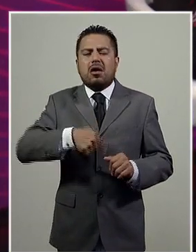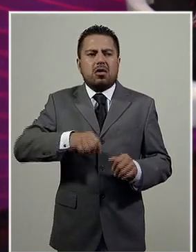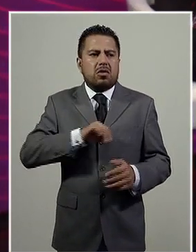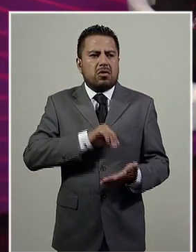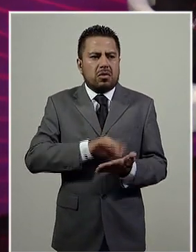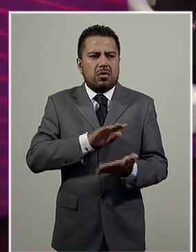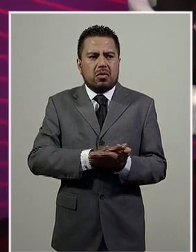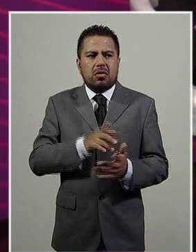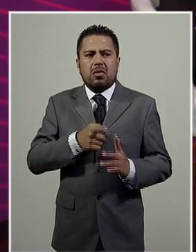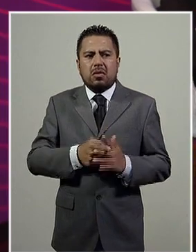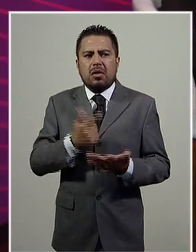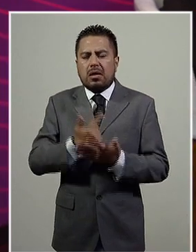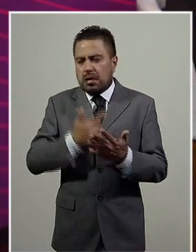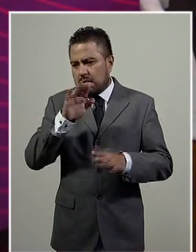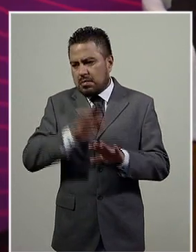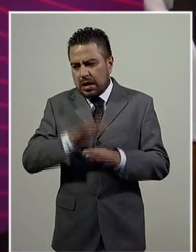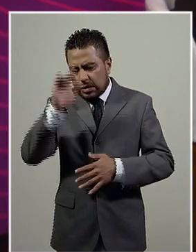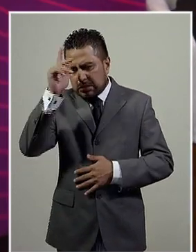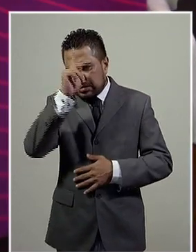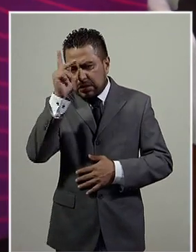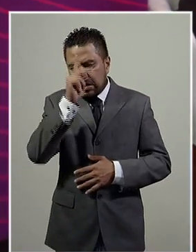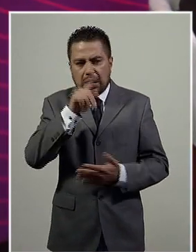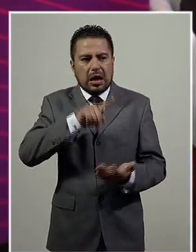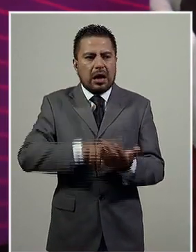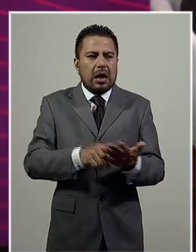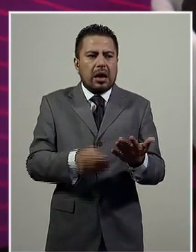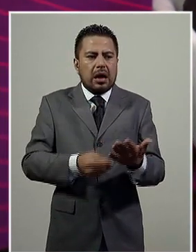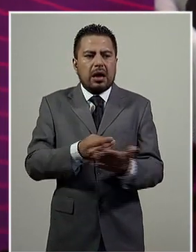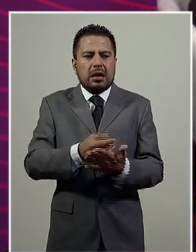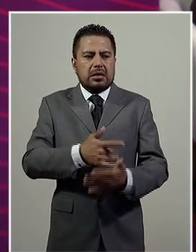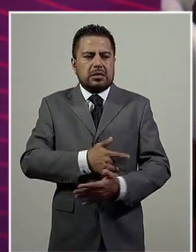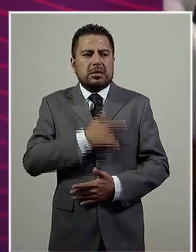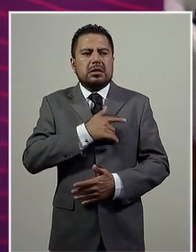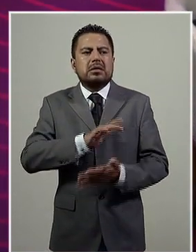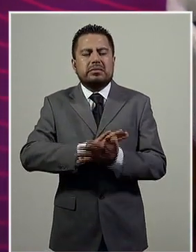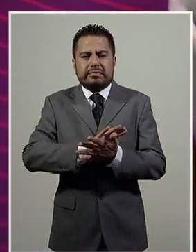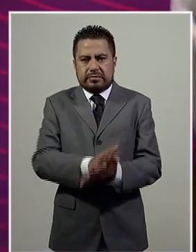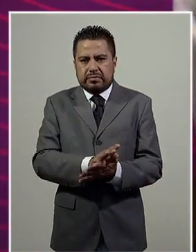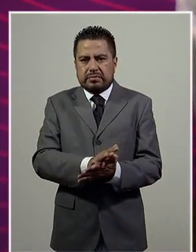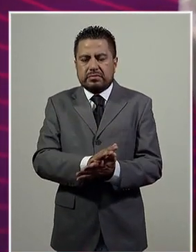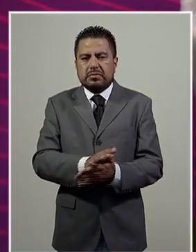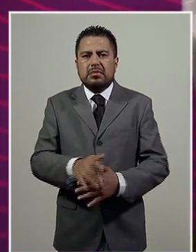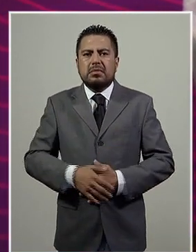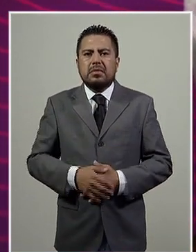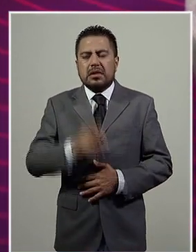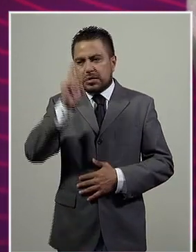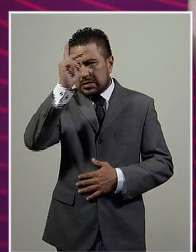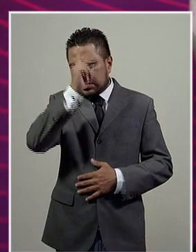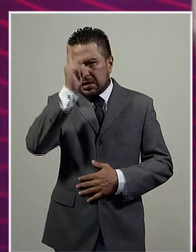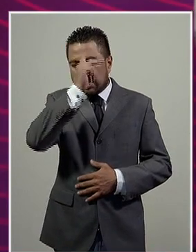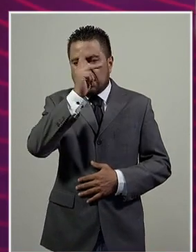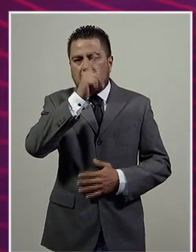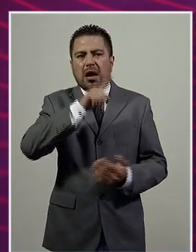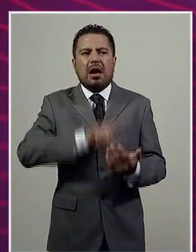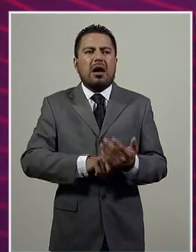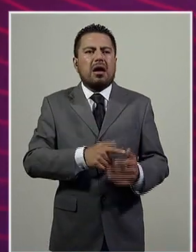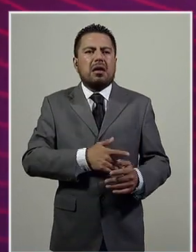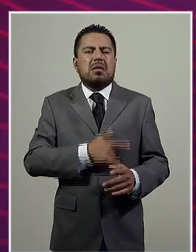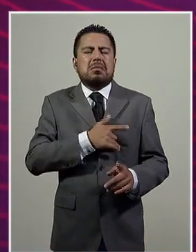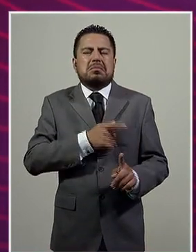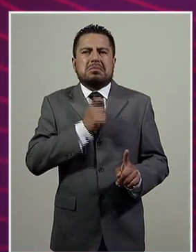ocupar teorías que son más psicológicas y que justo abordan la parte de los prejuicios y la discriminación, ¿no? En psicología un prejuicio es como